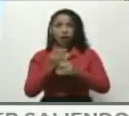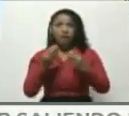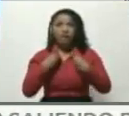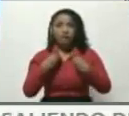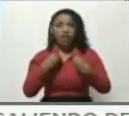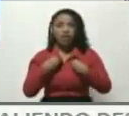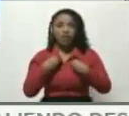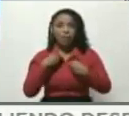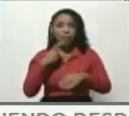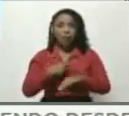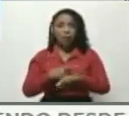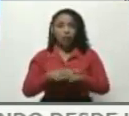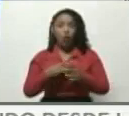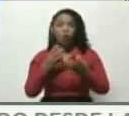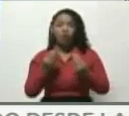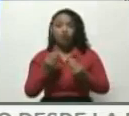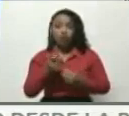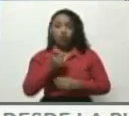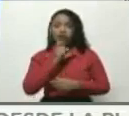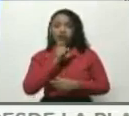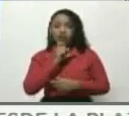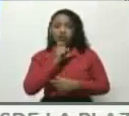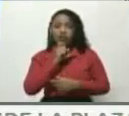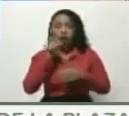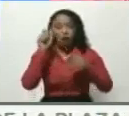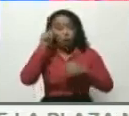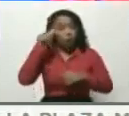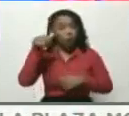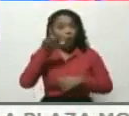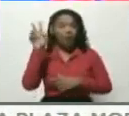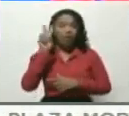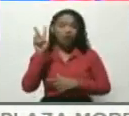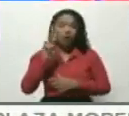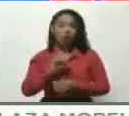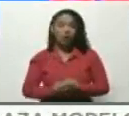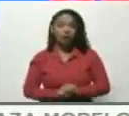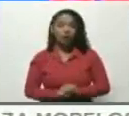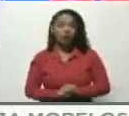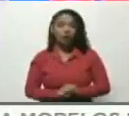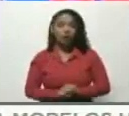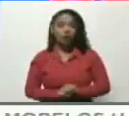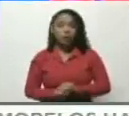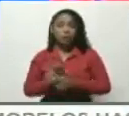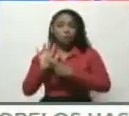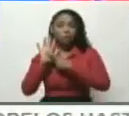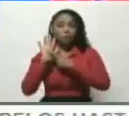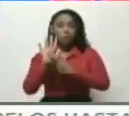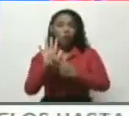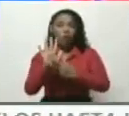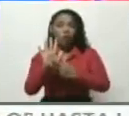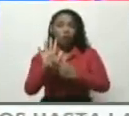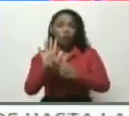muy difíciles. Y el pueblo venezolano ha